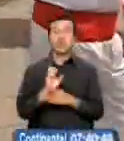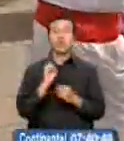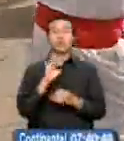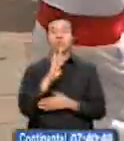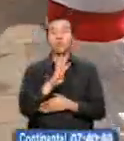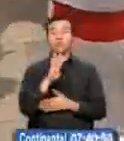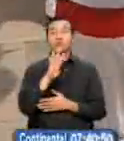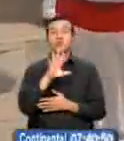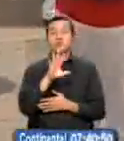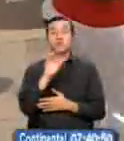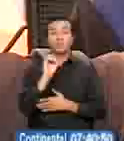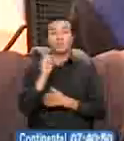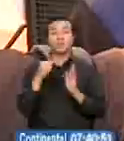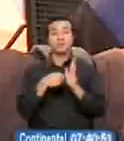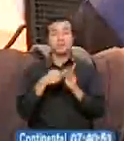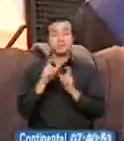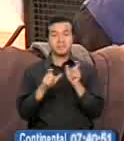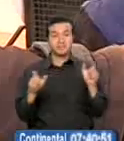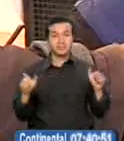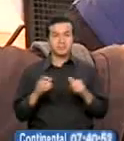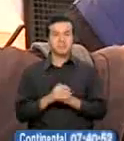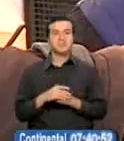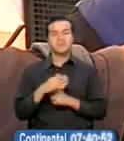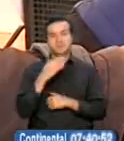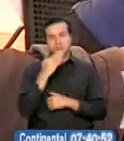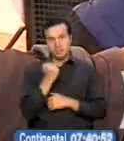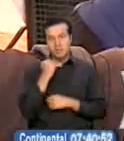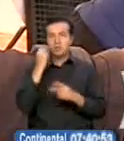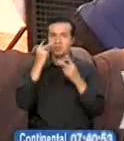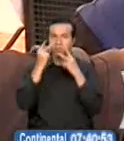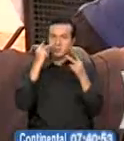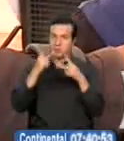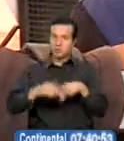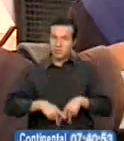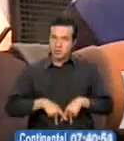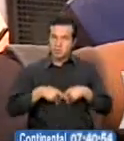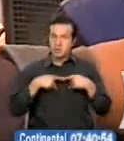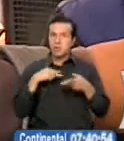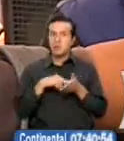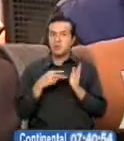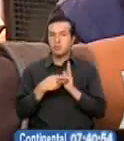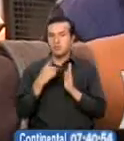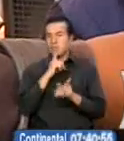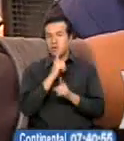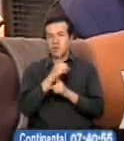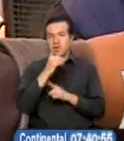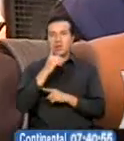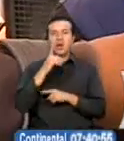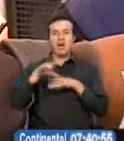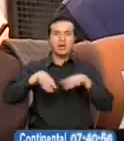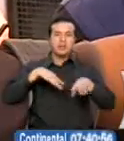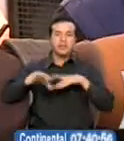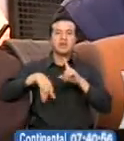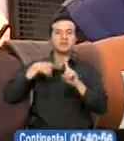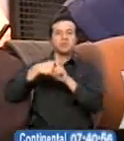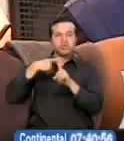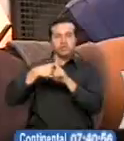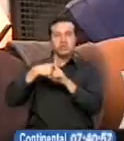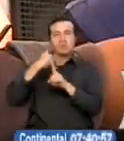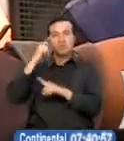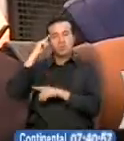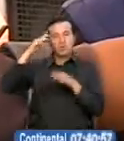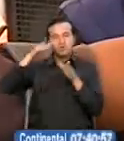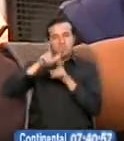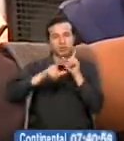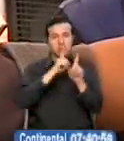las 450.000. Hay que mejorar perspectivas de vida, ¿no? O sea, las medidas de acción afirmativas que ha ido logrando el gobierno